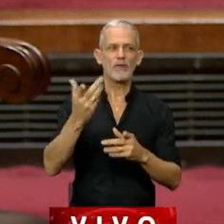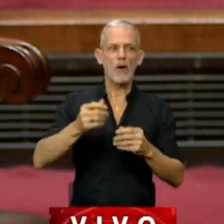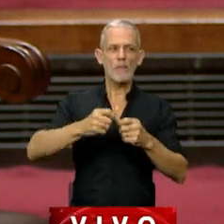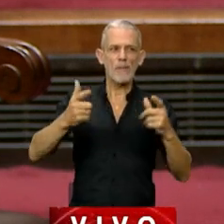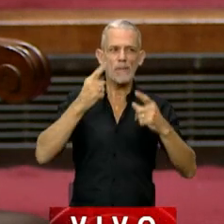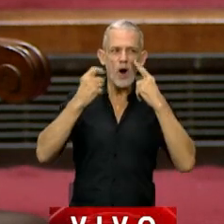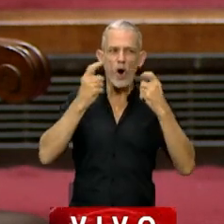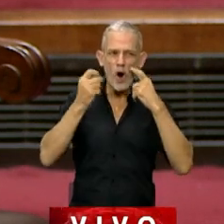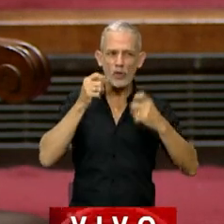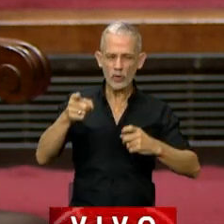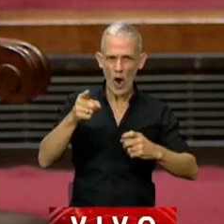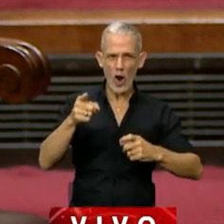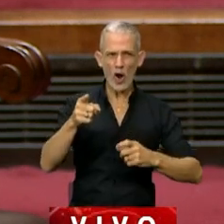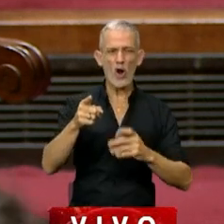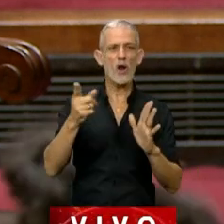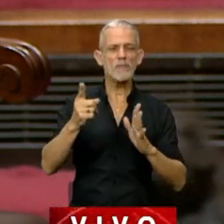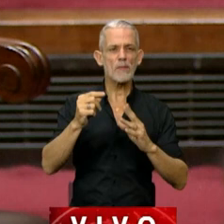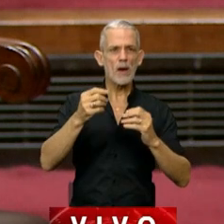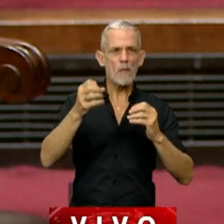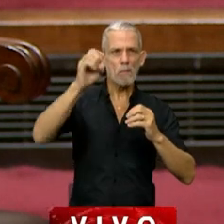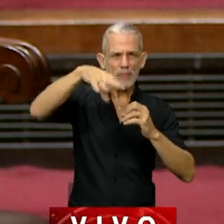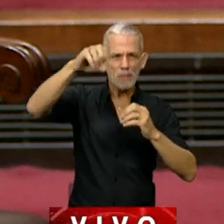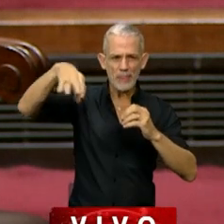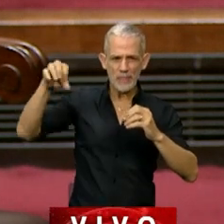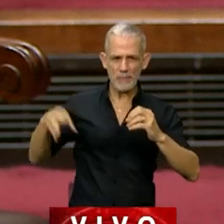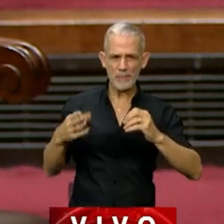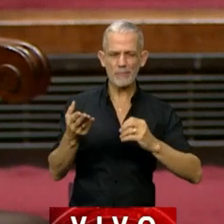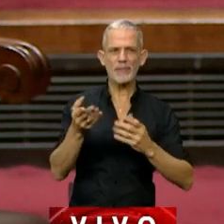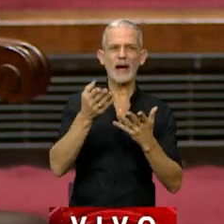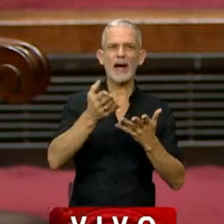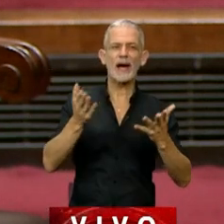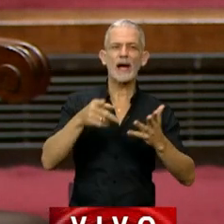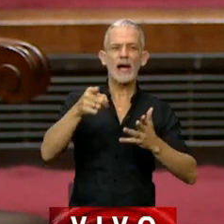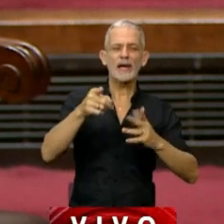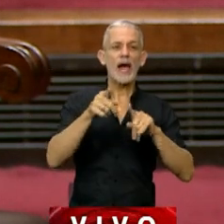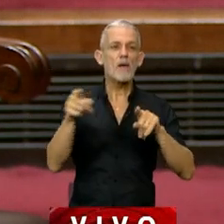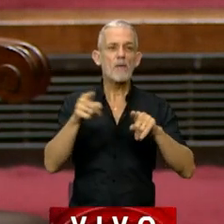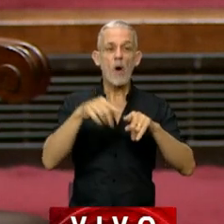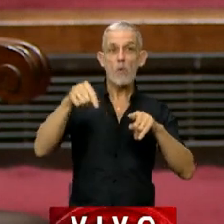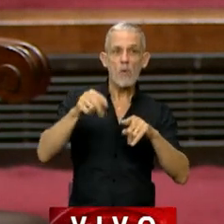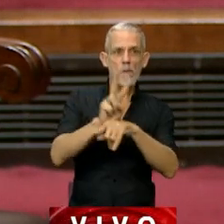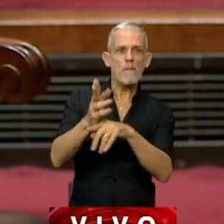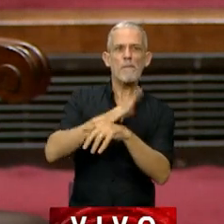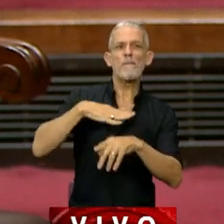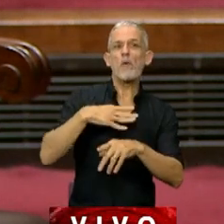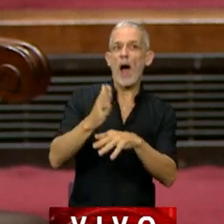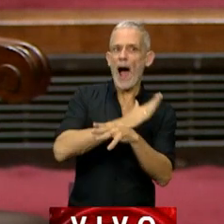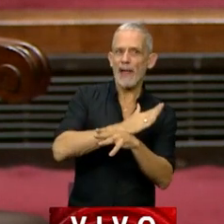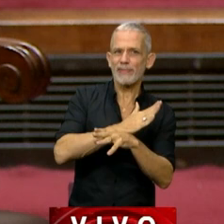el monitoreo de todas las apariciones de estos casos de resistencia y actuar